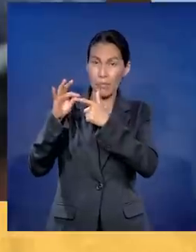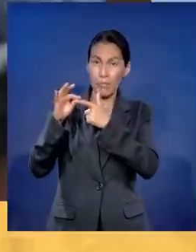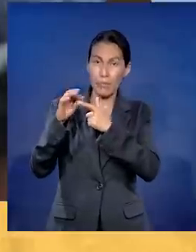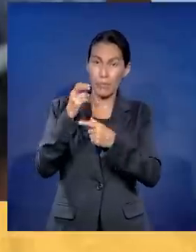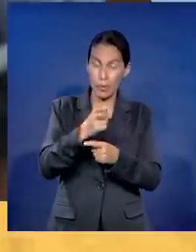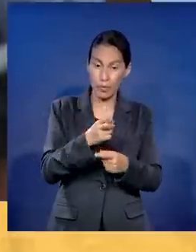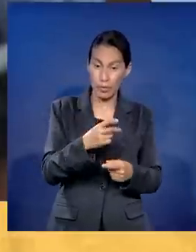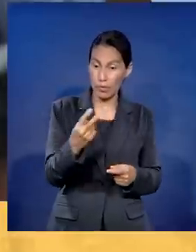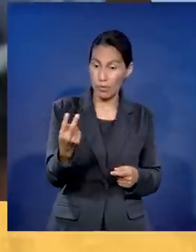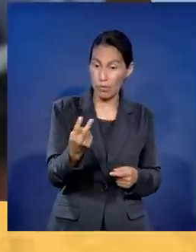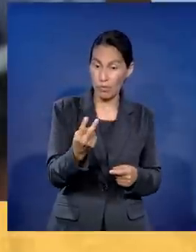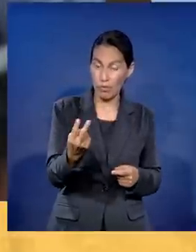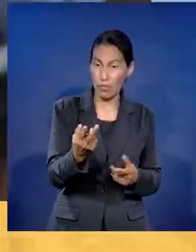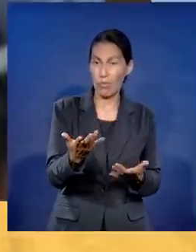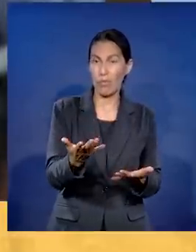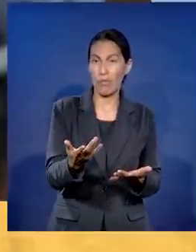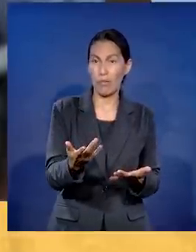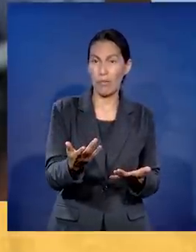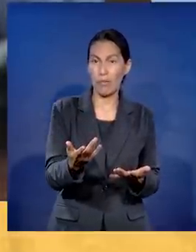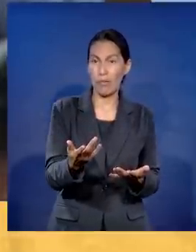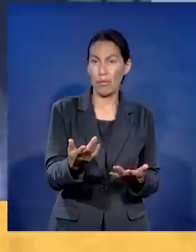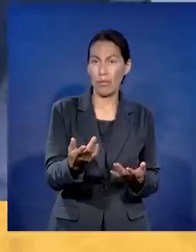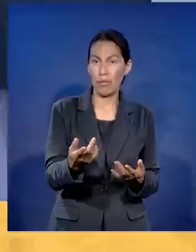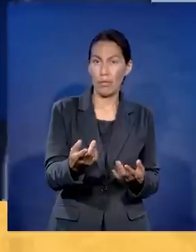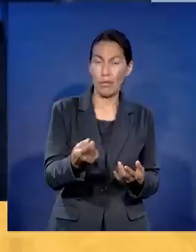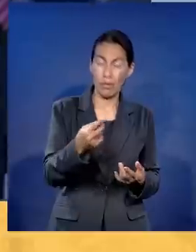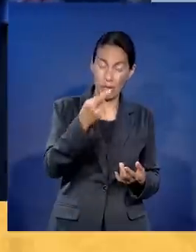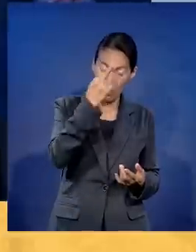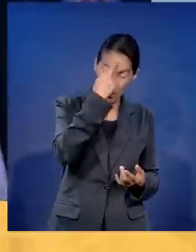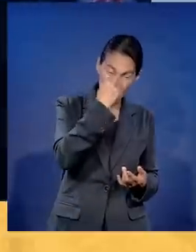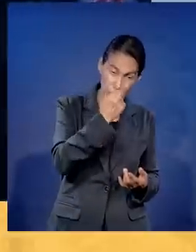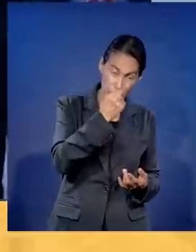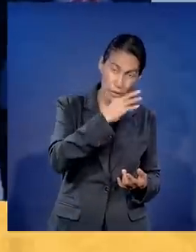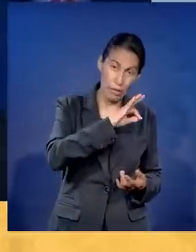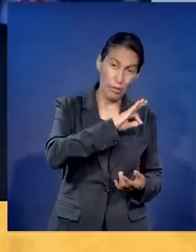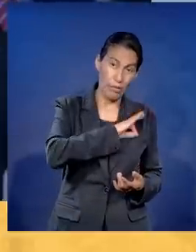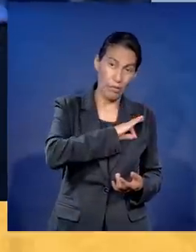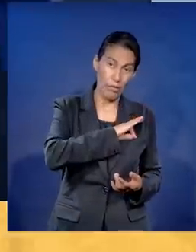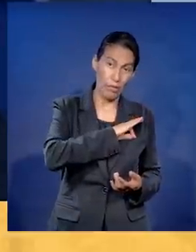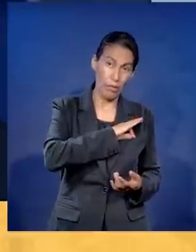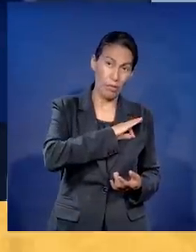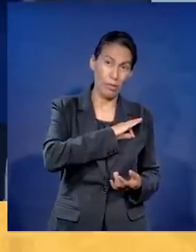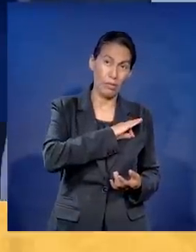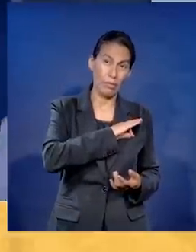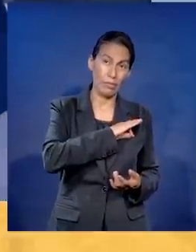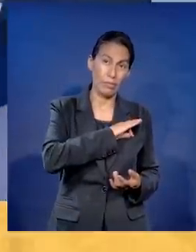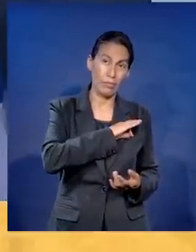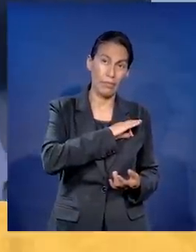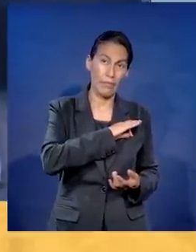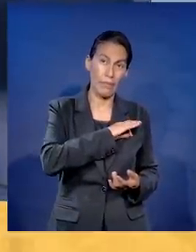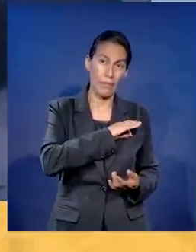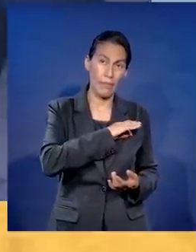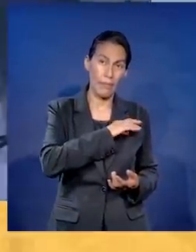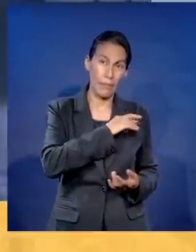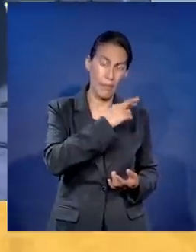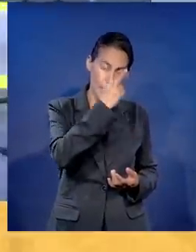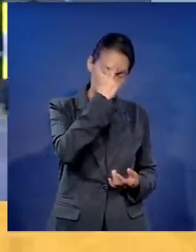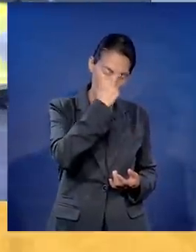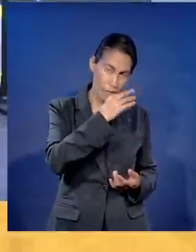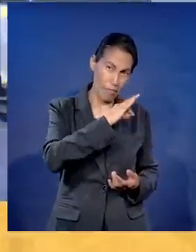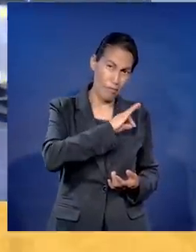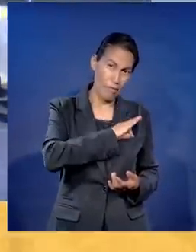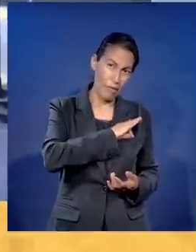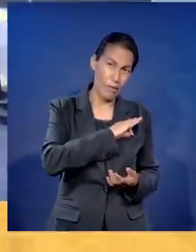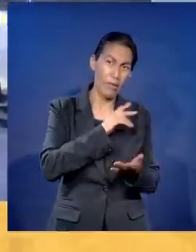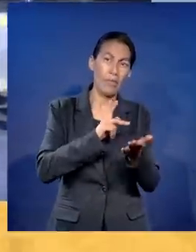entonces cuando esos dos están haciendo planes rápido la razón la fe se activan Y entonces razones